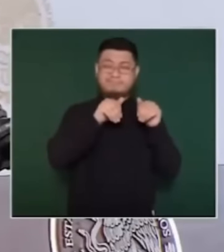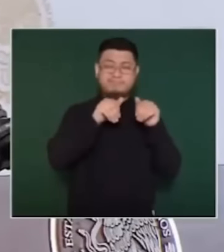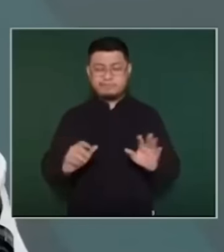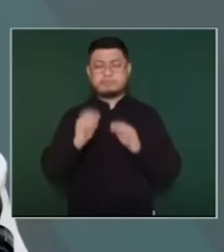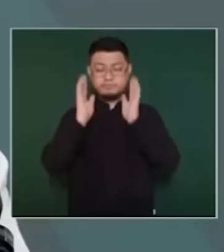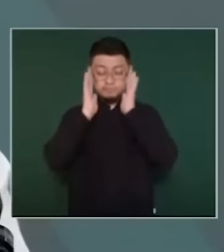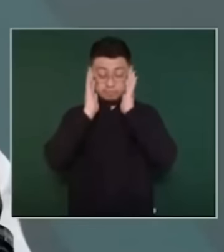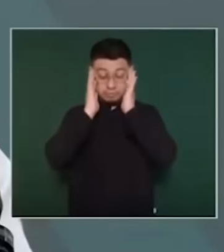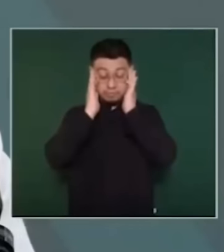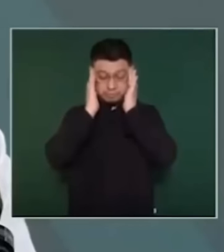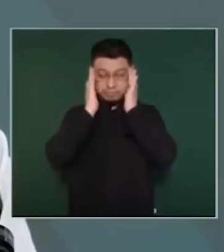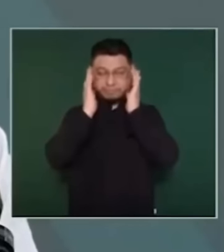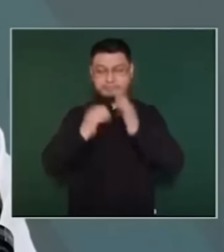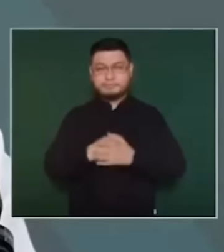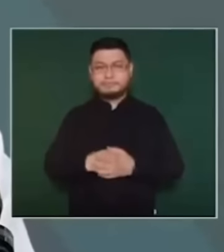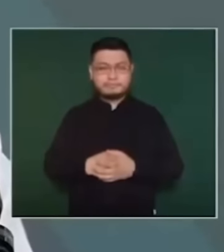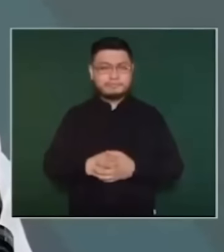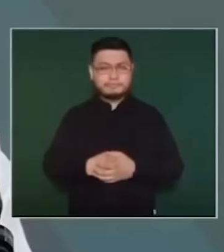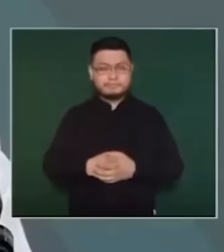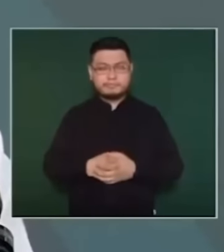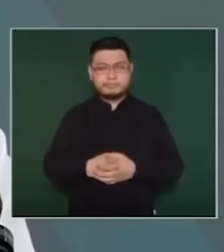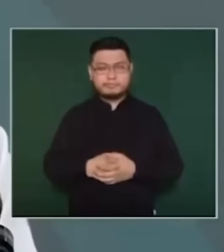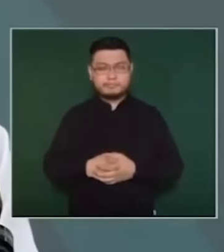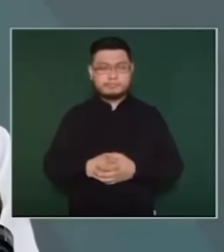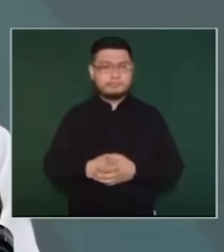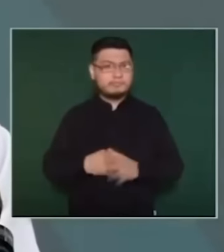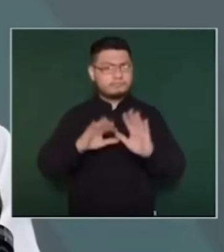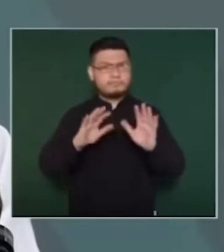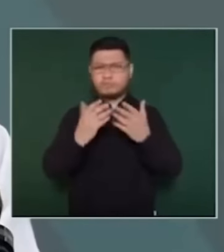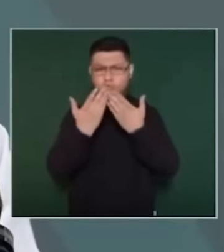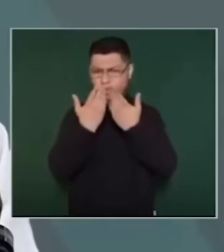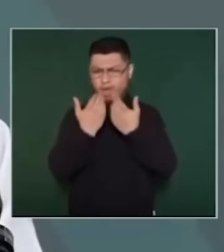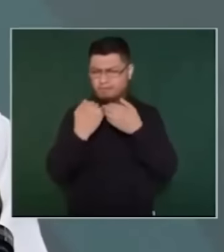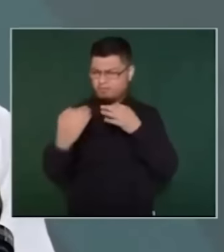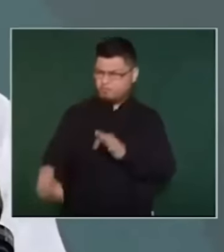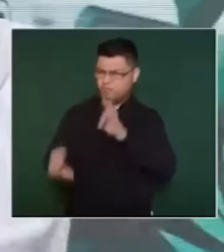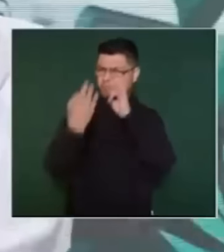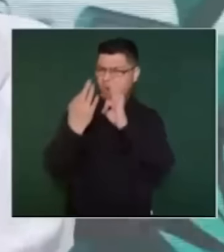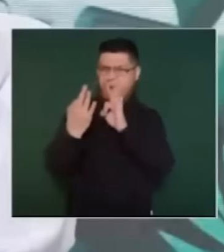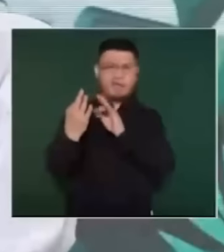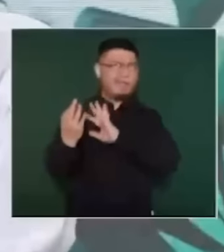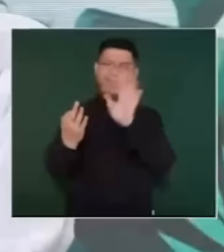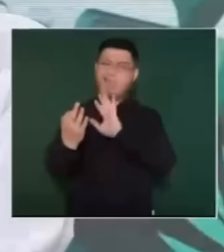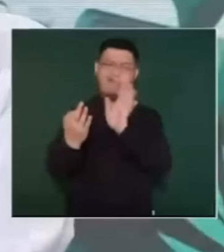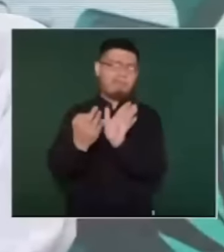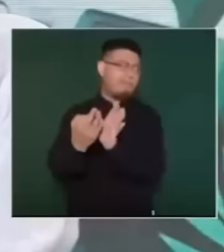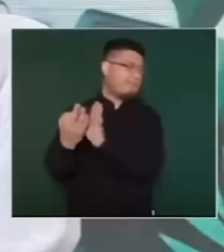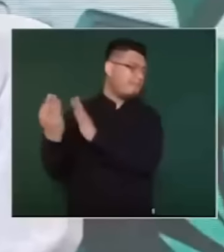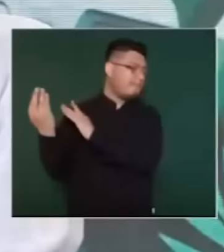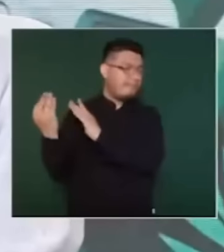dijo el presidente López Obrador sobre la amenaza de reprimir las protestas en